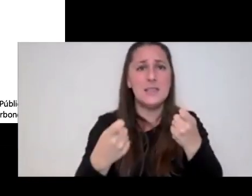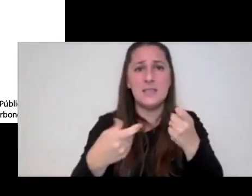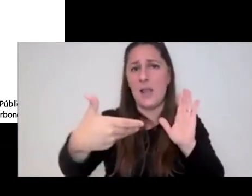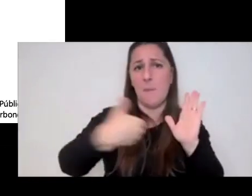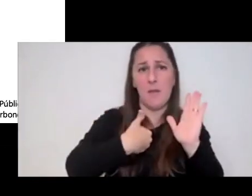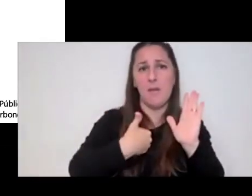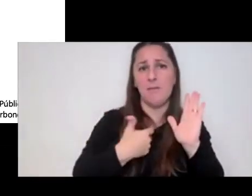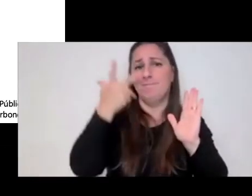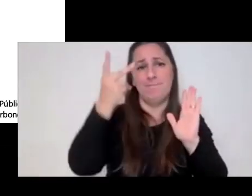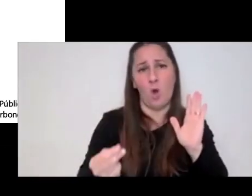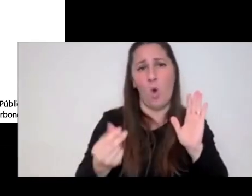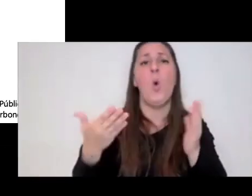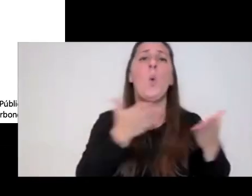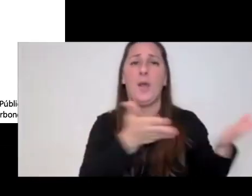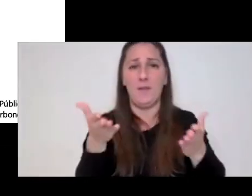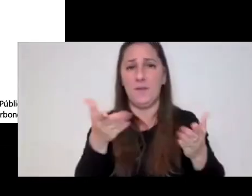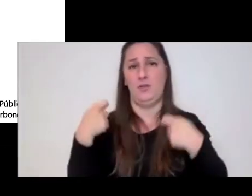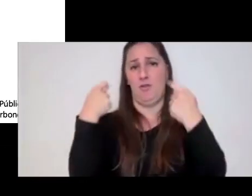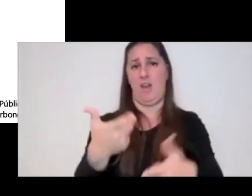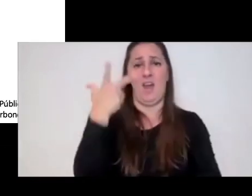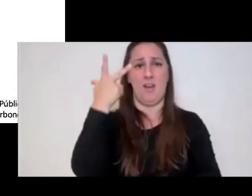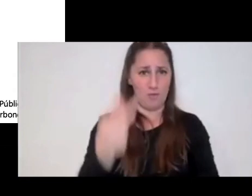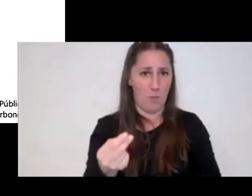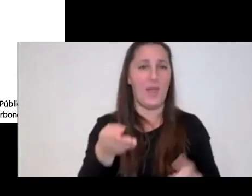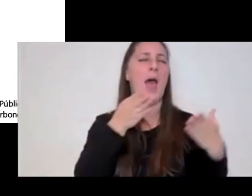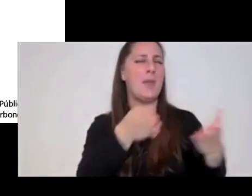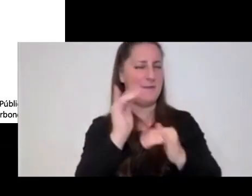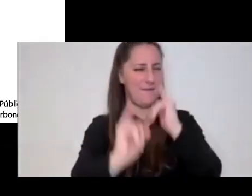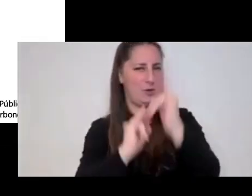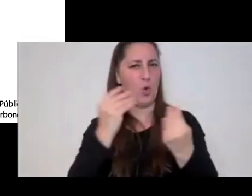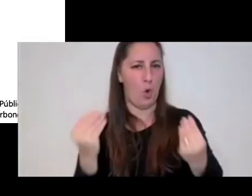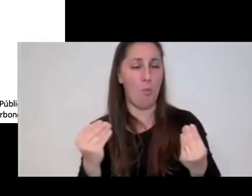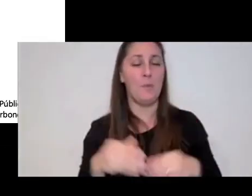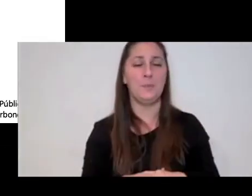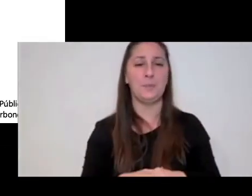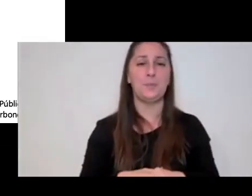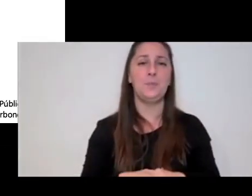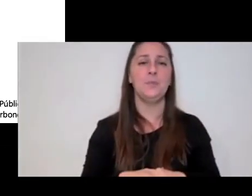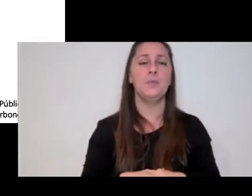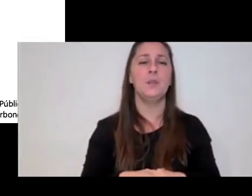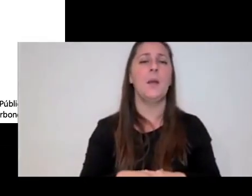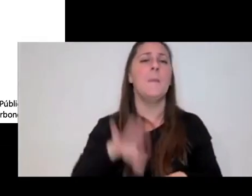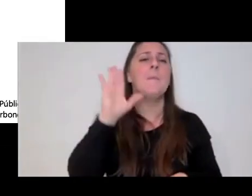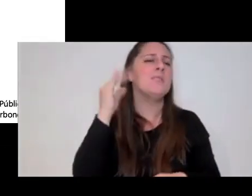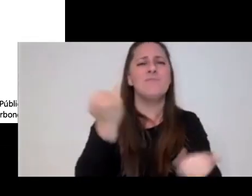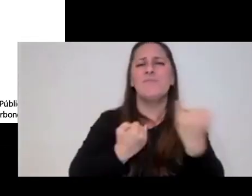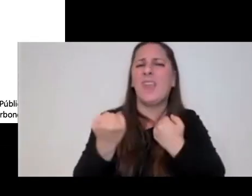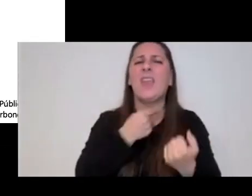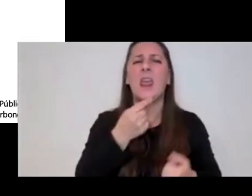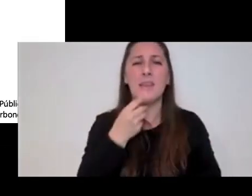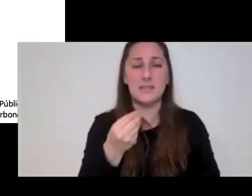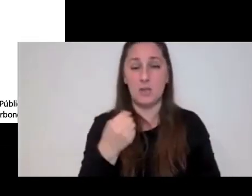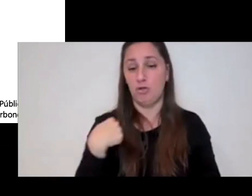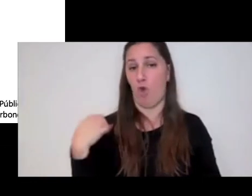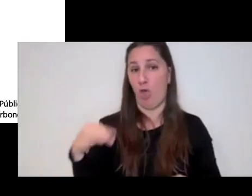obtener los beneficios. Y ahora vamos a hablar de los beneficios. Pero bueno, en definitiva, básicamente, ¿qué me está diciendo? Yo tengo que invertir el